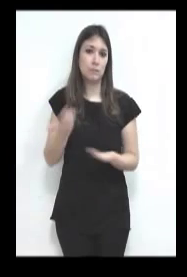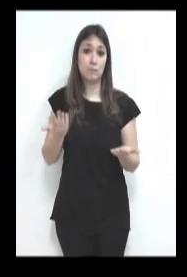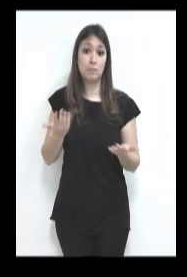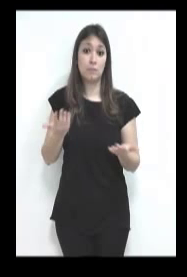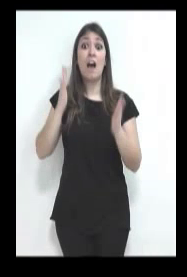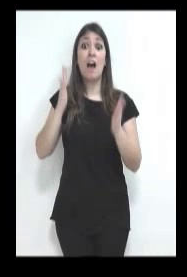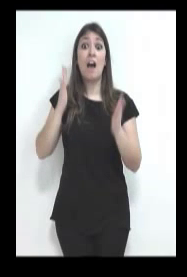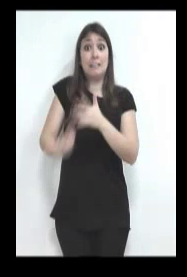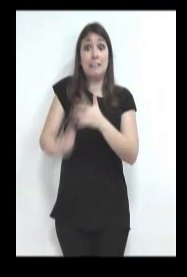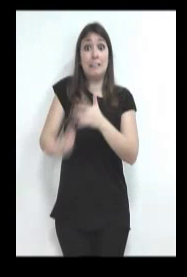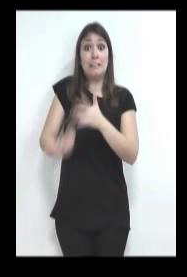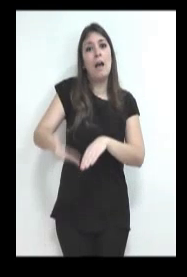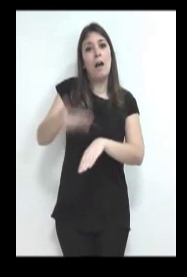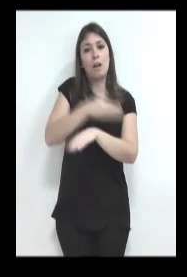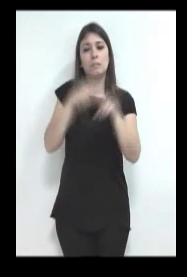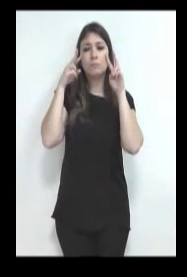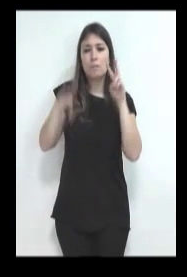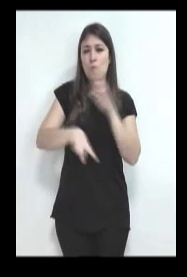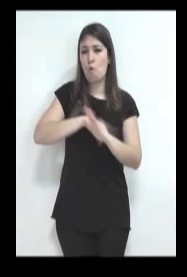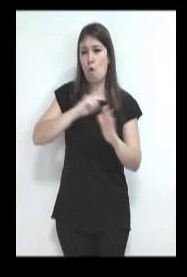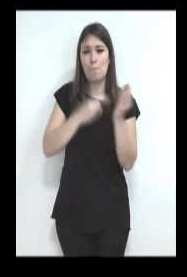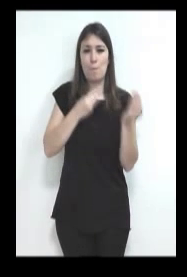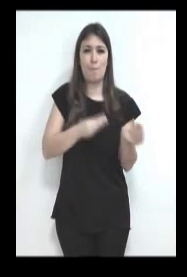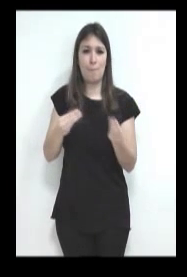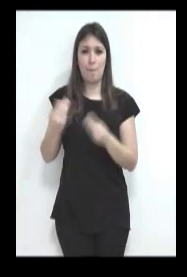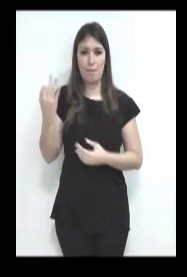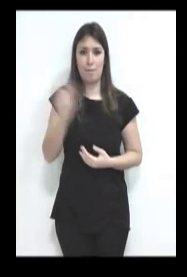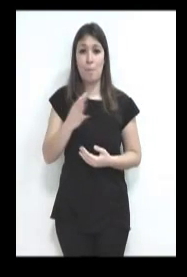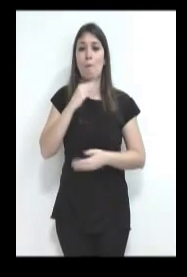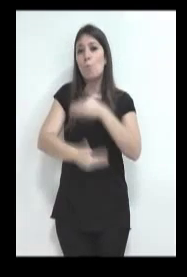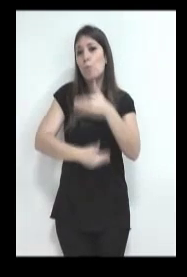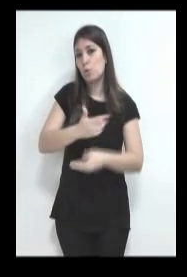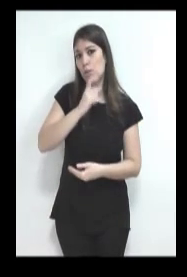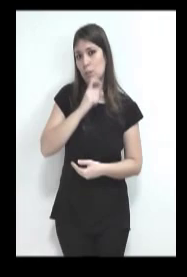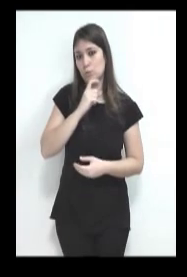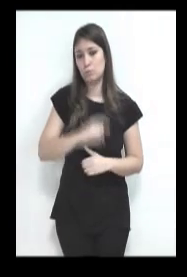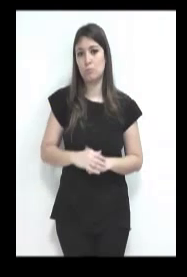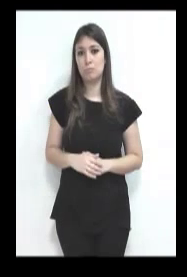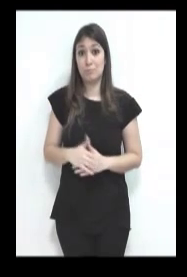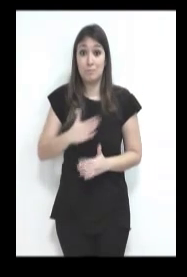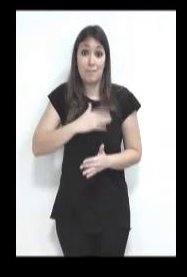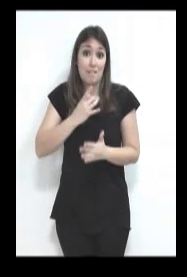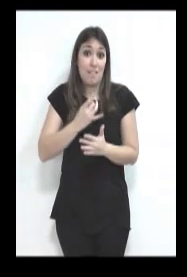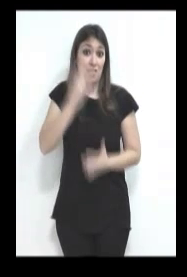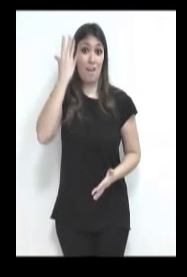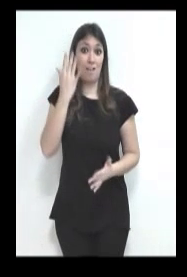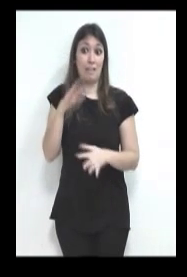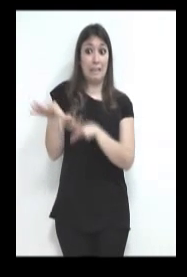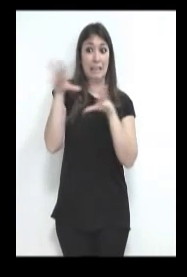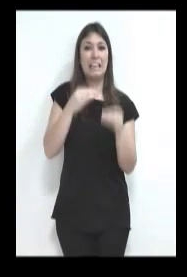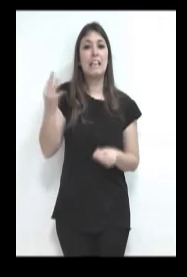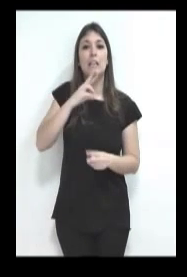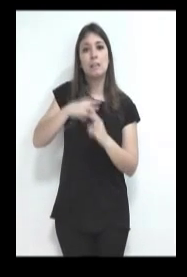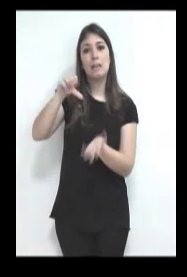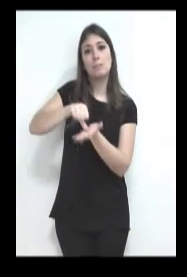ello es necesaria una visión integral de estos procesos. No es esa idea de entender la Smart